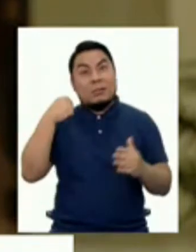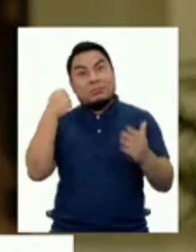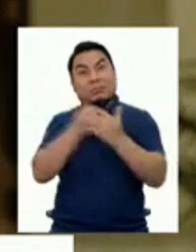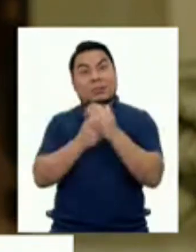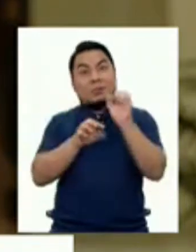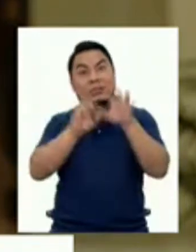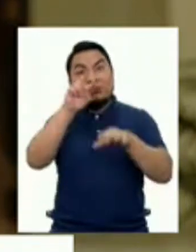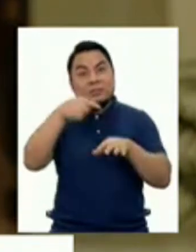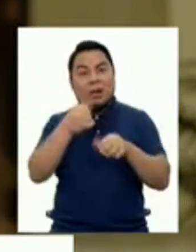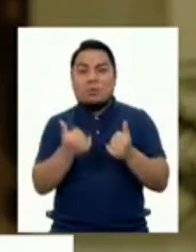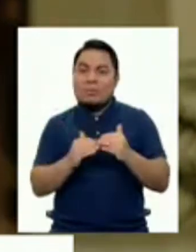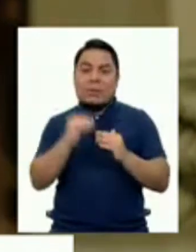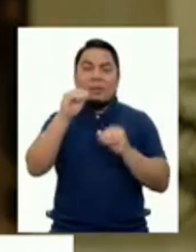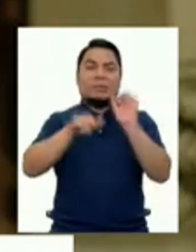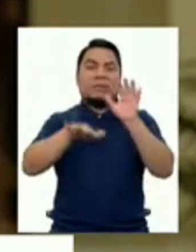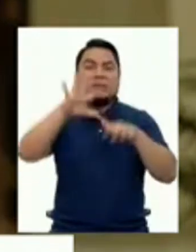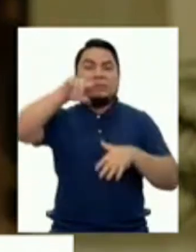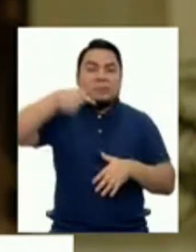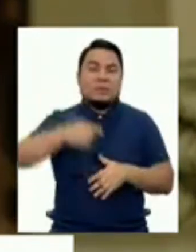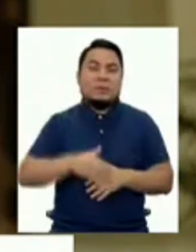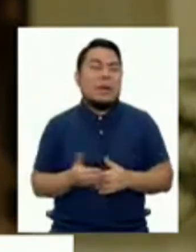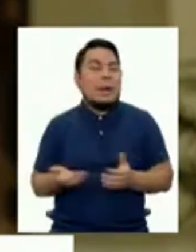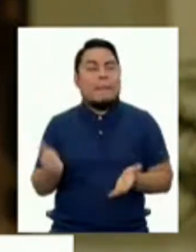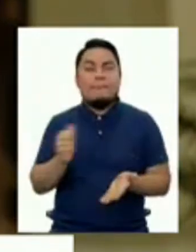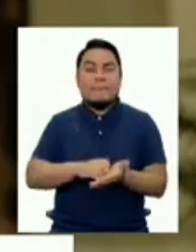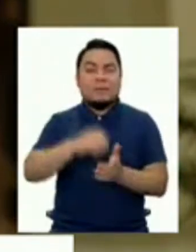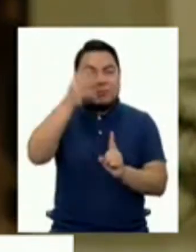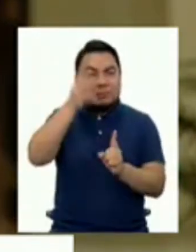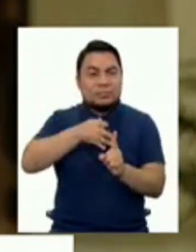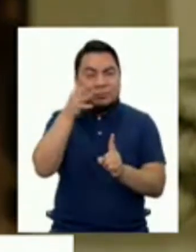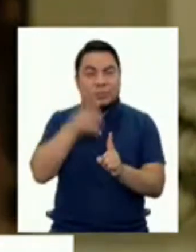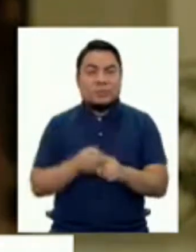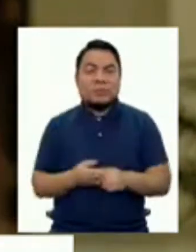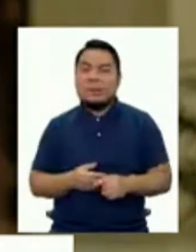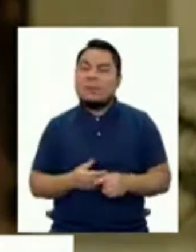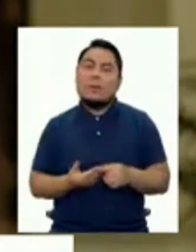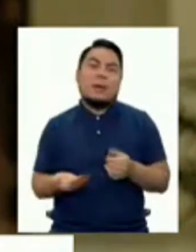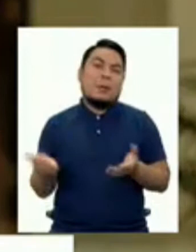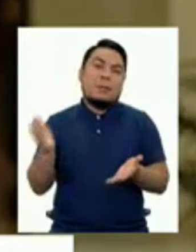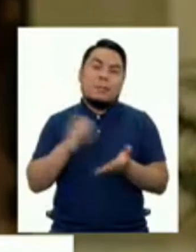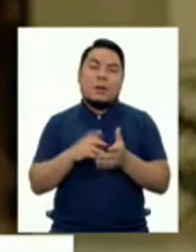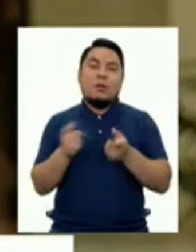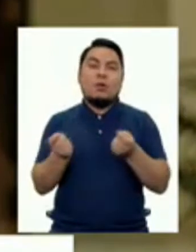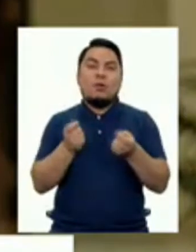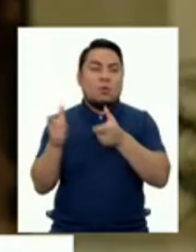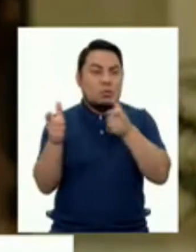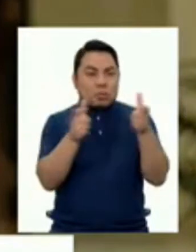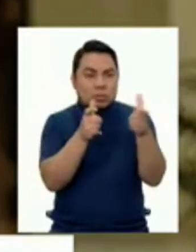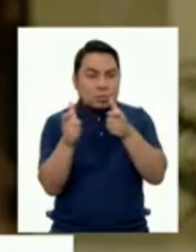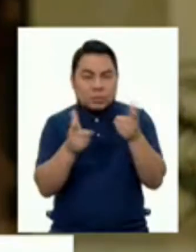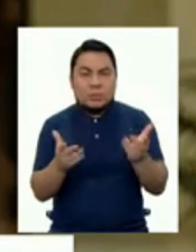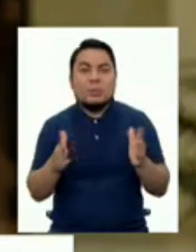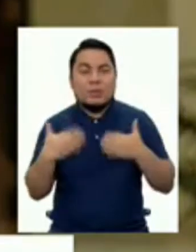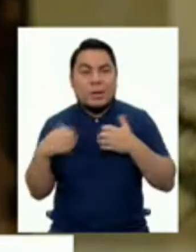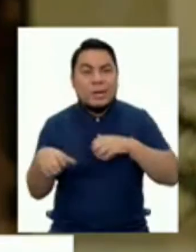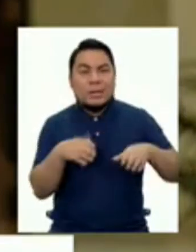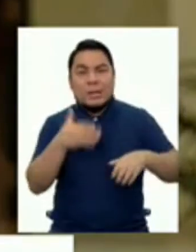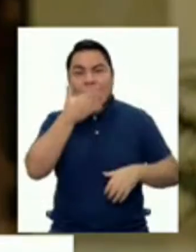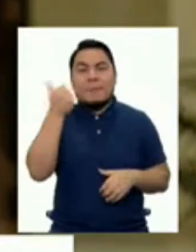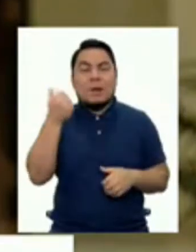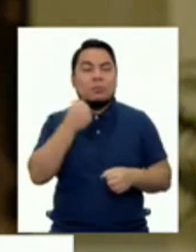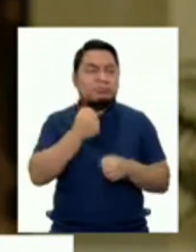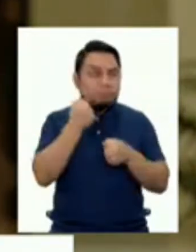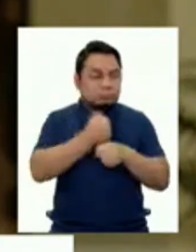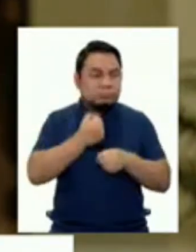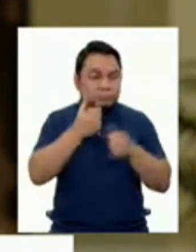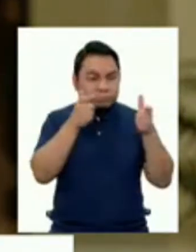de 12.000. ¿No? Entre más pruebas, mayor control y podemos hacer una mejor